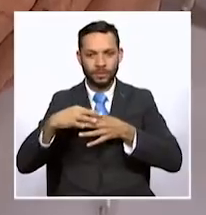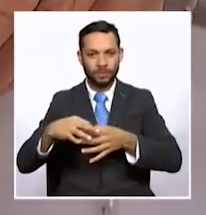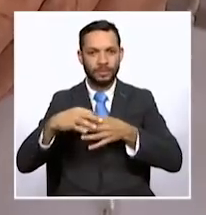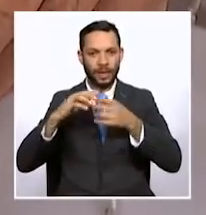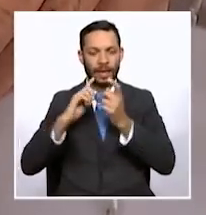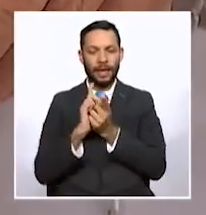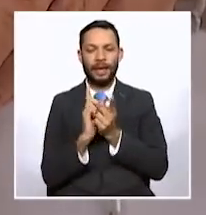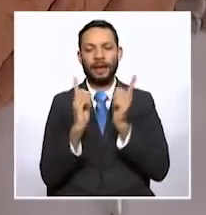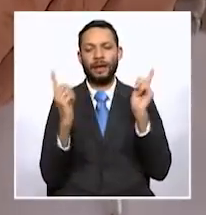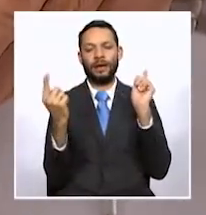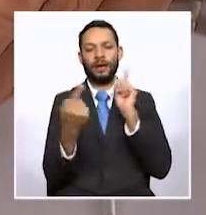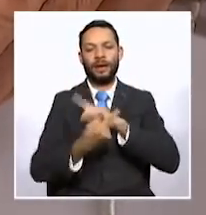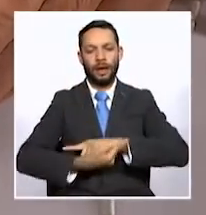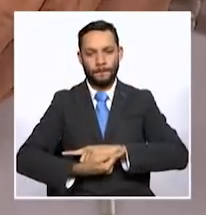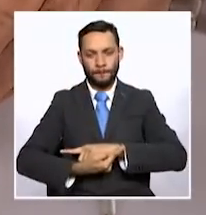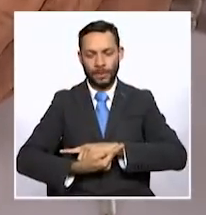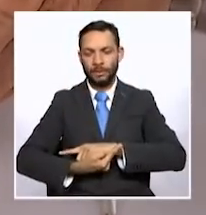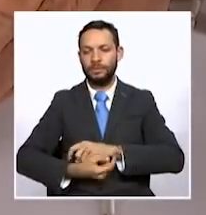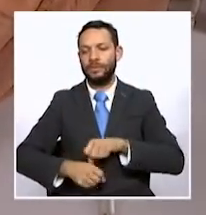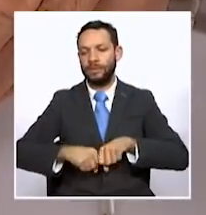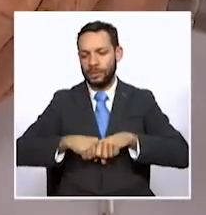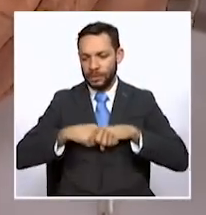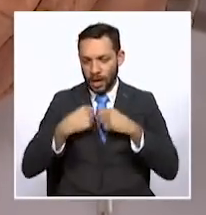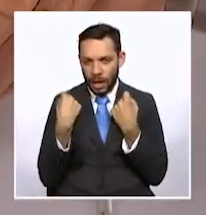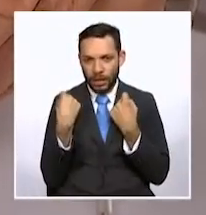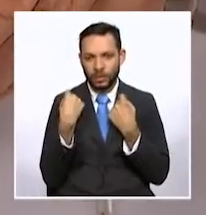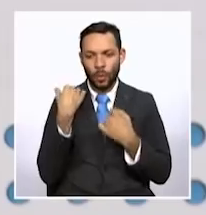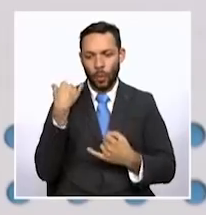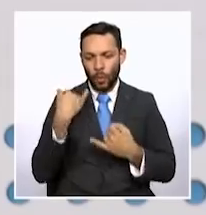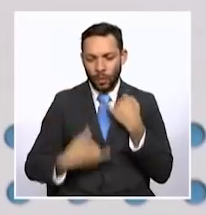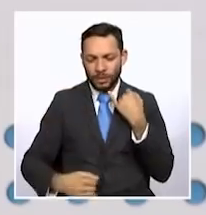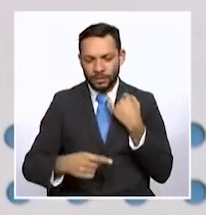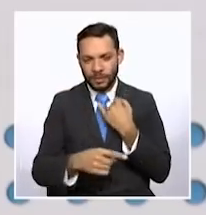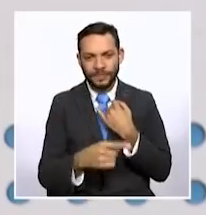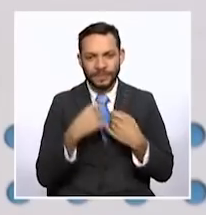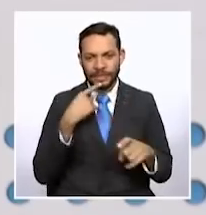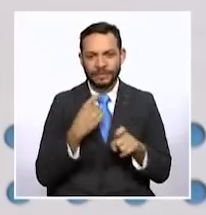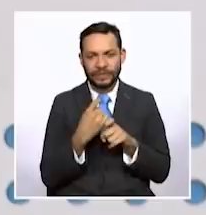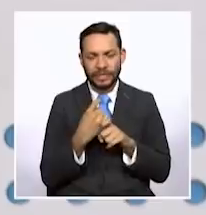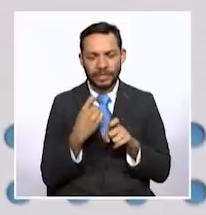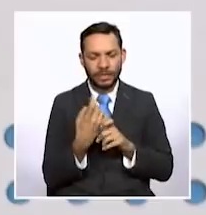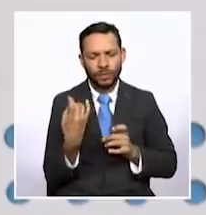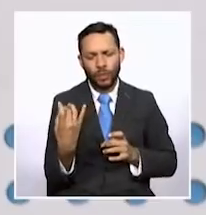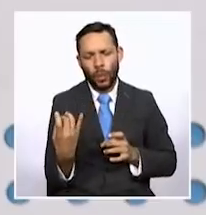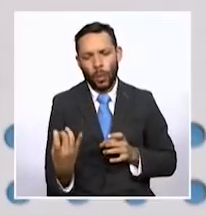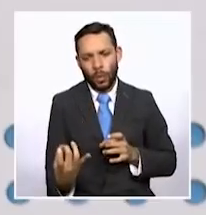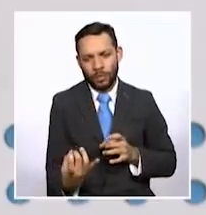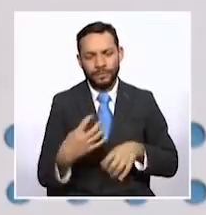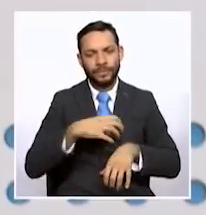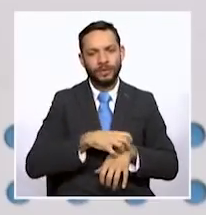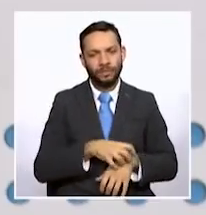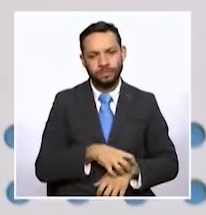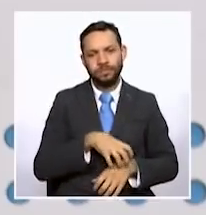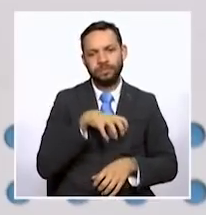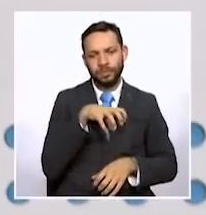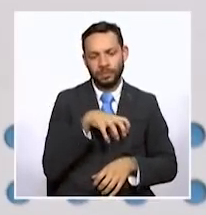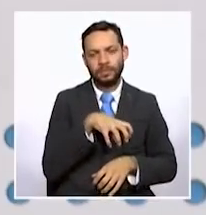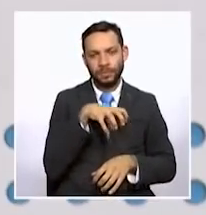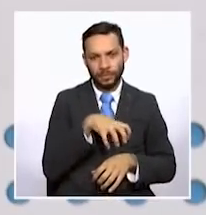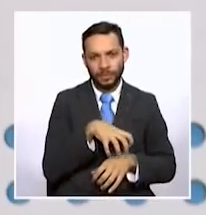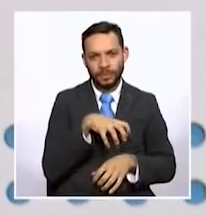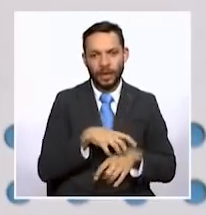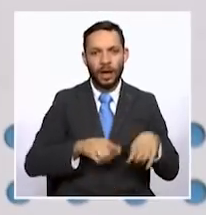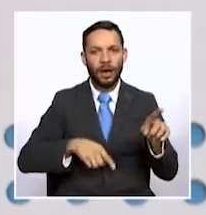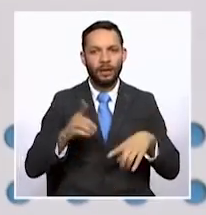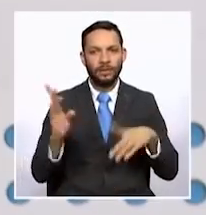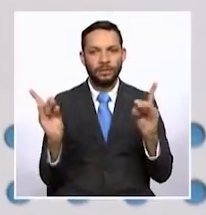cambios degenerativos en su parte inferior, y eso produce un proceso inflamatorio, y ese proceso inflamatorio genera principalmente dolor al estar acostado,